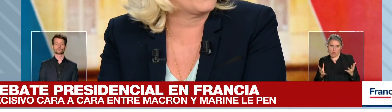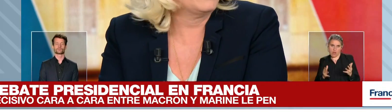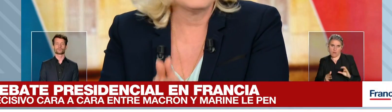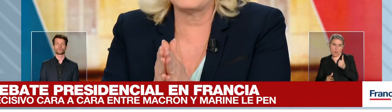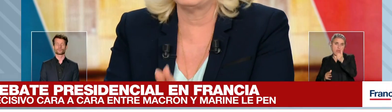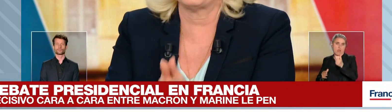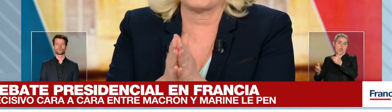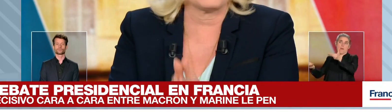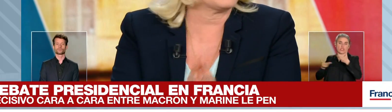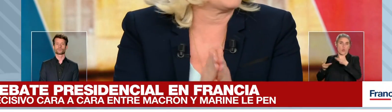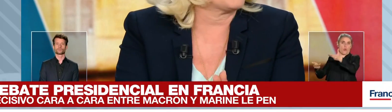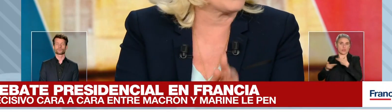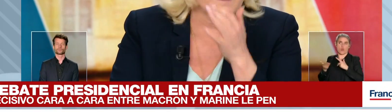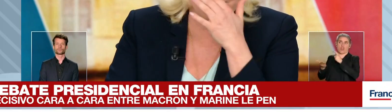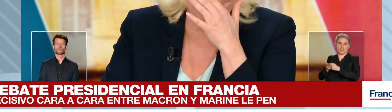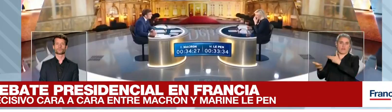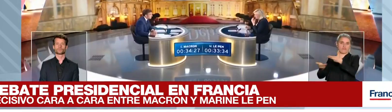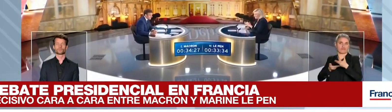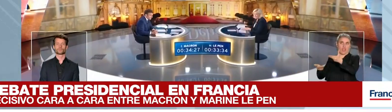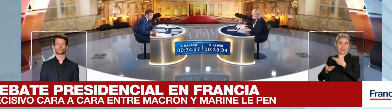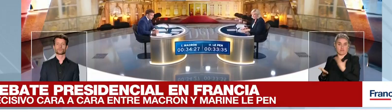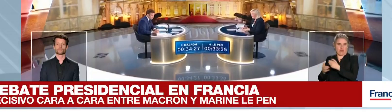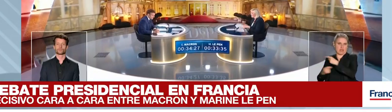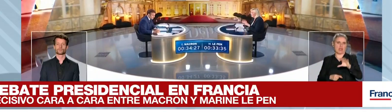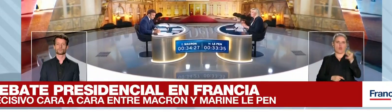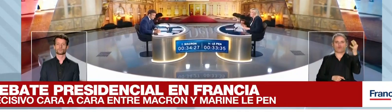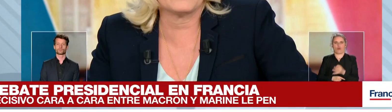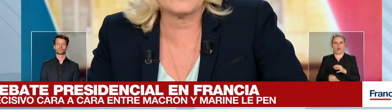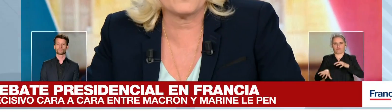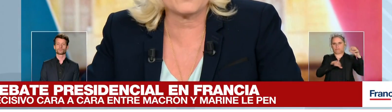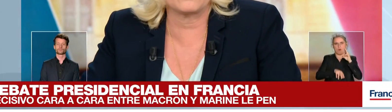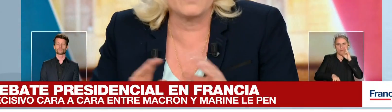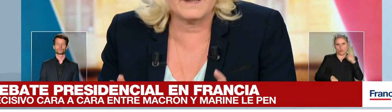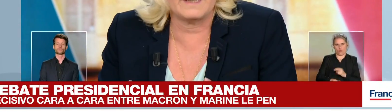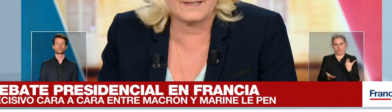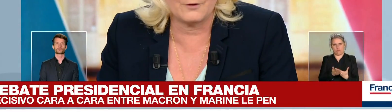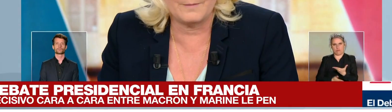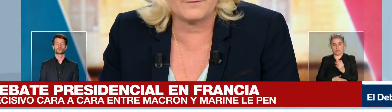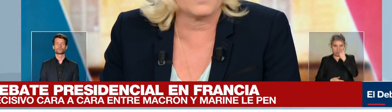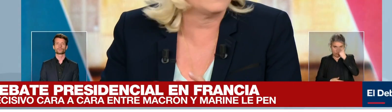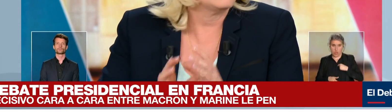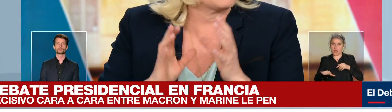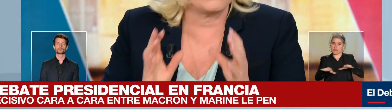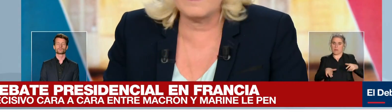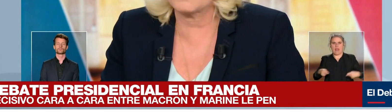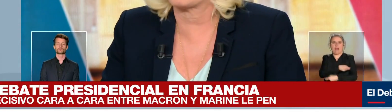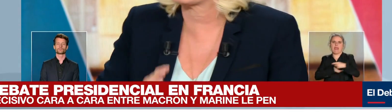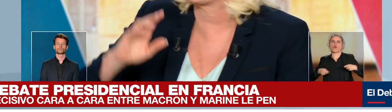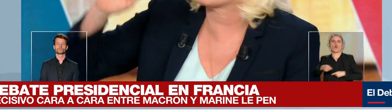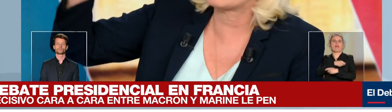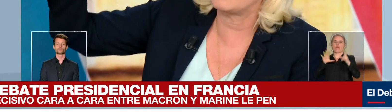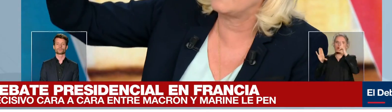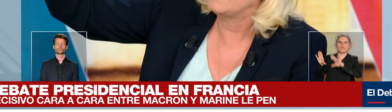a admitir que son las importaciones las que representan el 50% de estos gases de efecto invernadero. Por esta razón, pienso que el